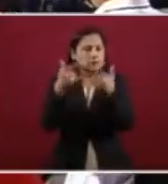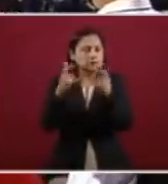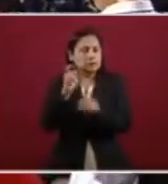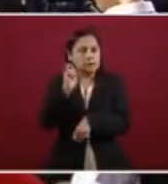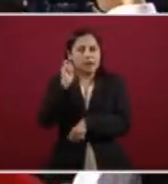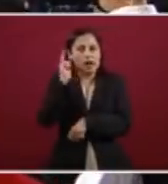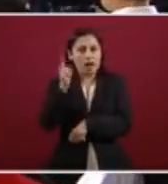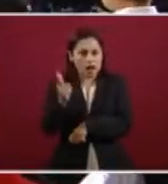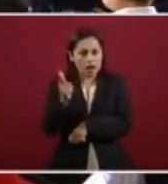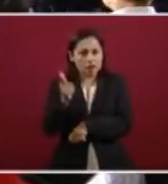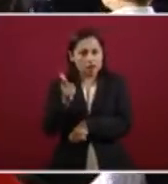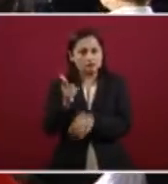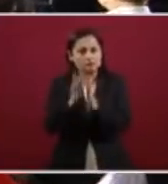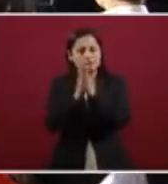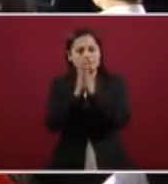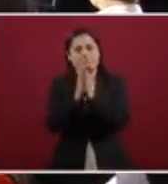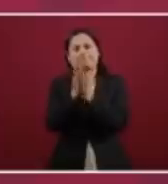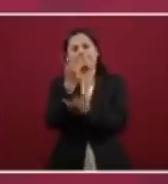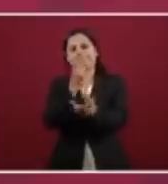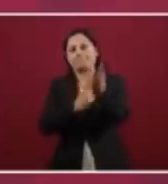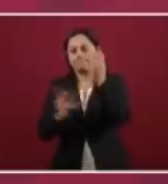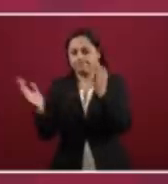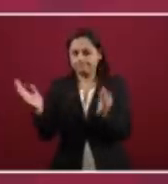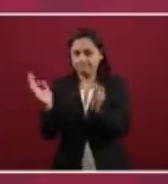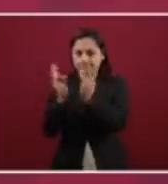para que